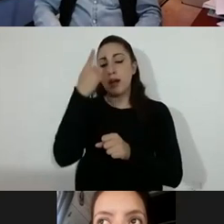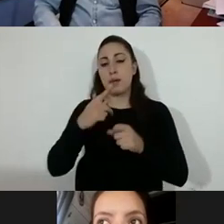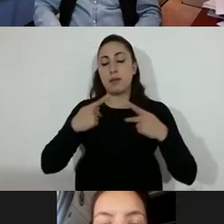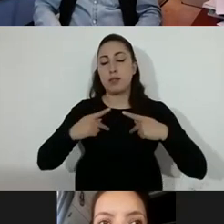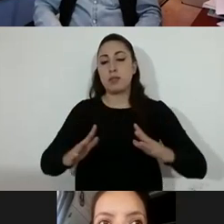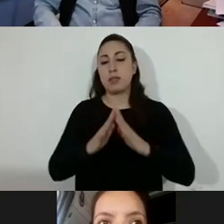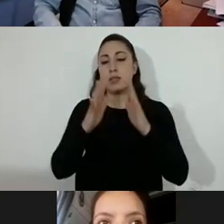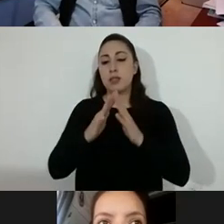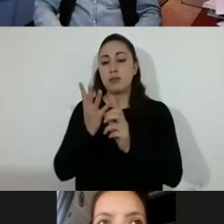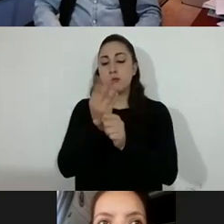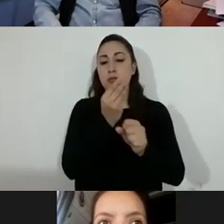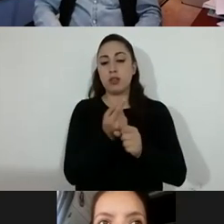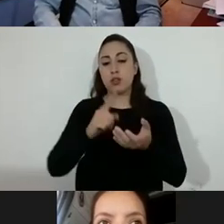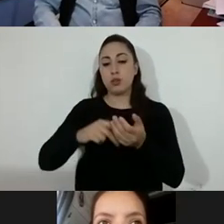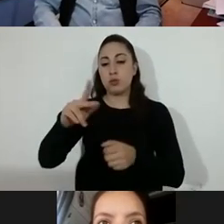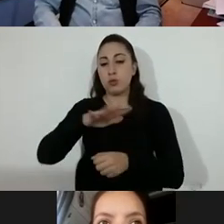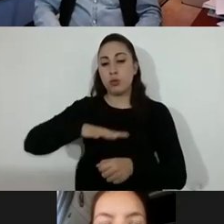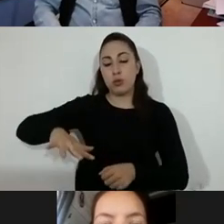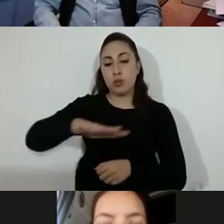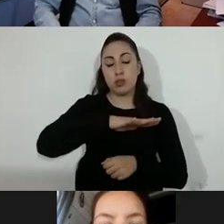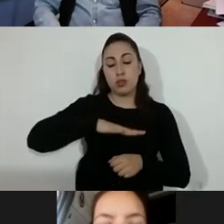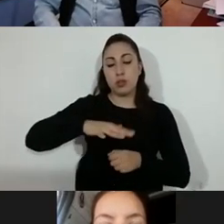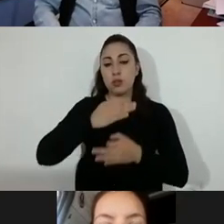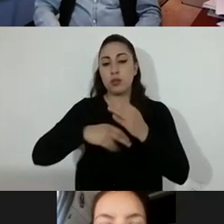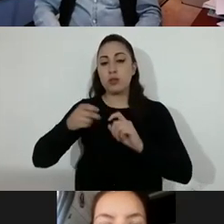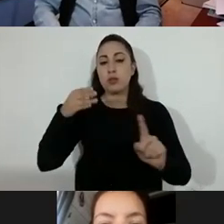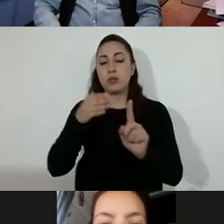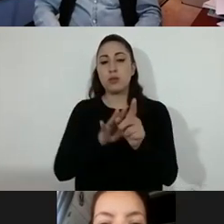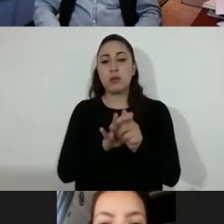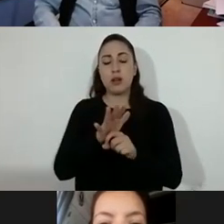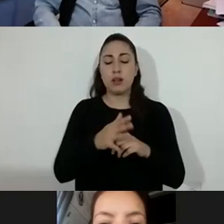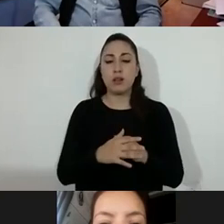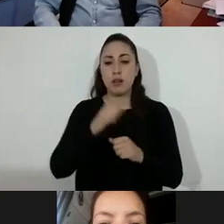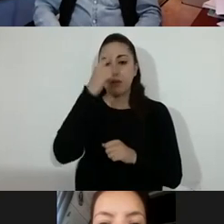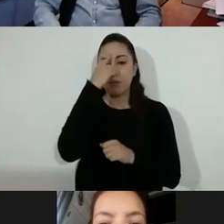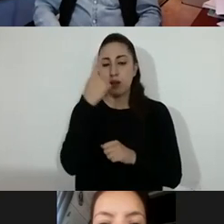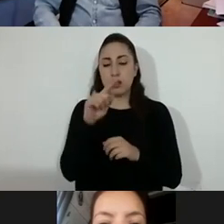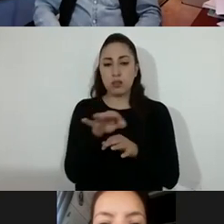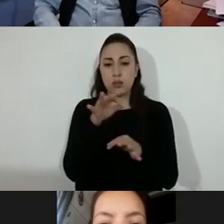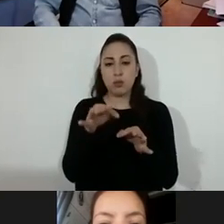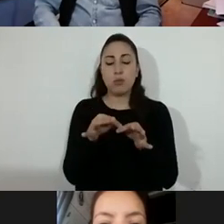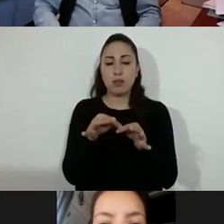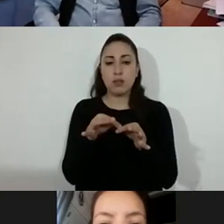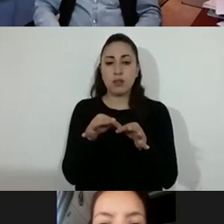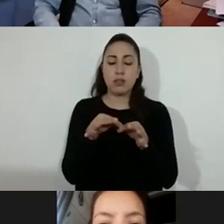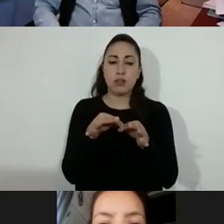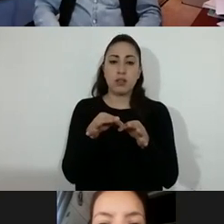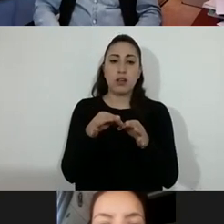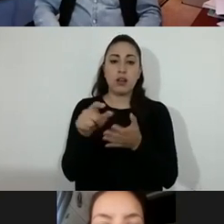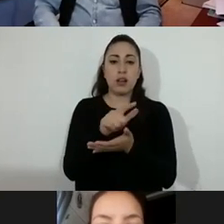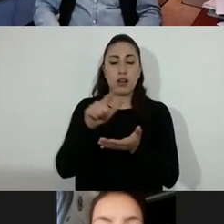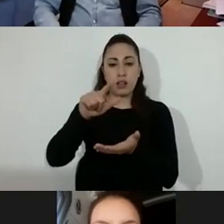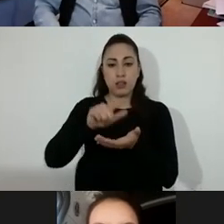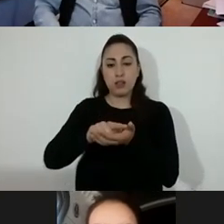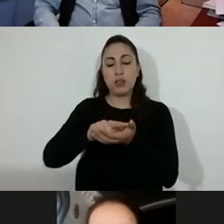Local. Esto es con la finalidad de atender y garantizar el ejercicio legal e integral de